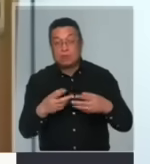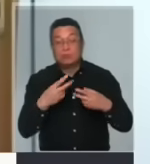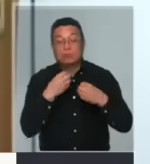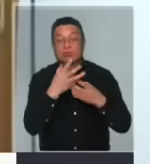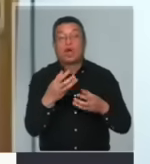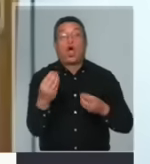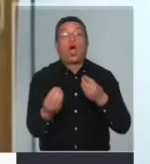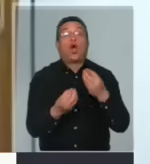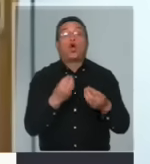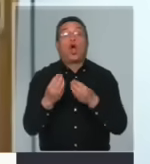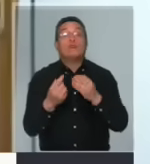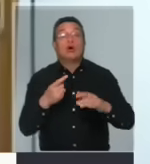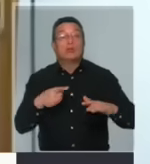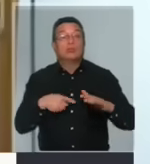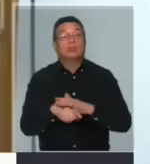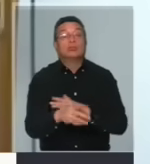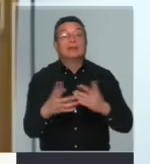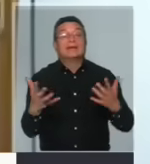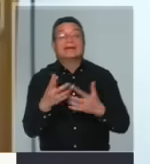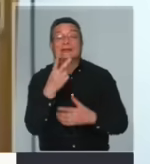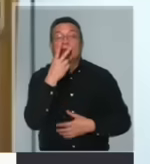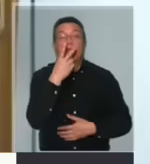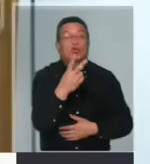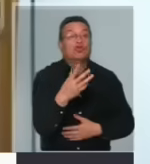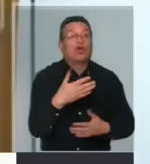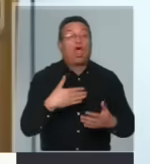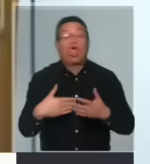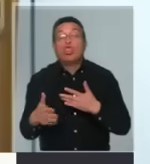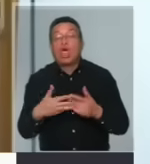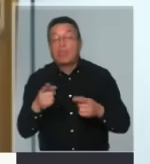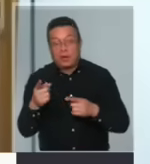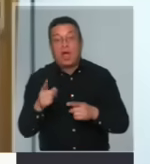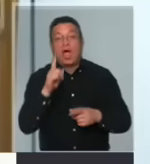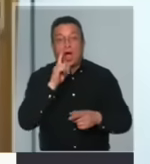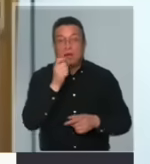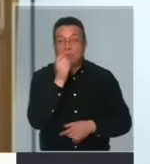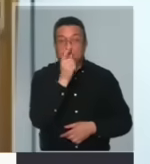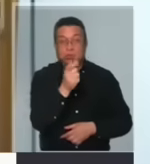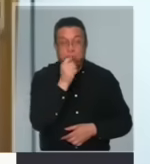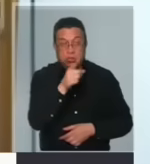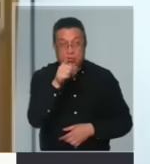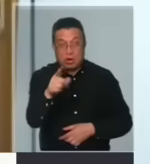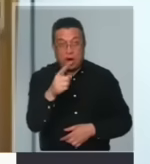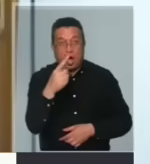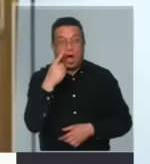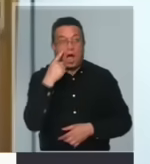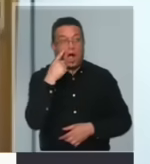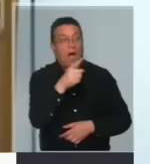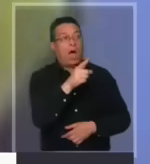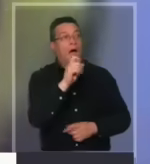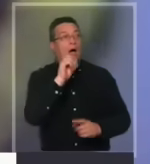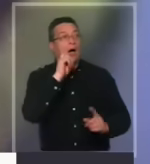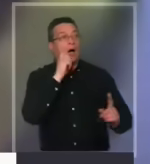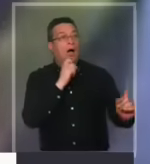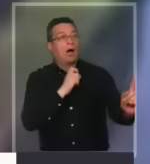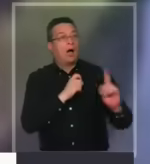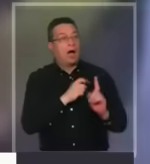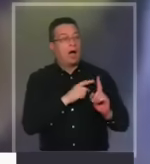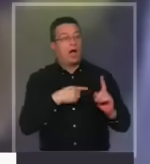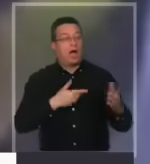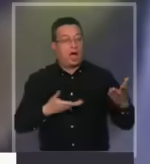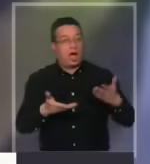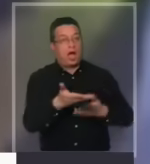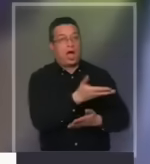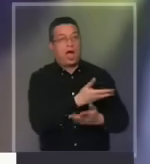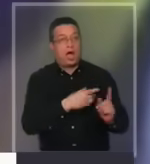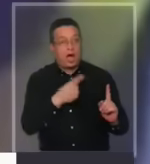de cómo ingresó, qué vio, dónde estaba, obviamente los imputados inmediatamente se dieron cuenta quién era, si convivieron o